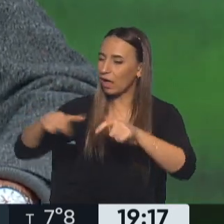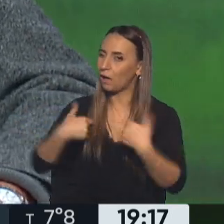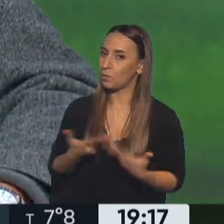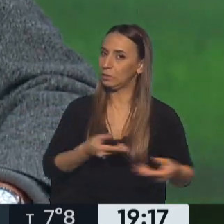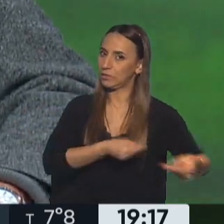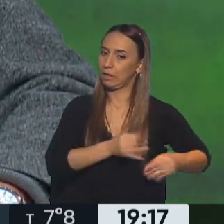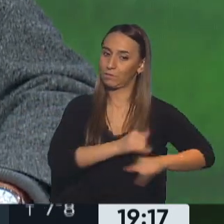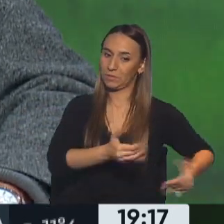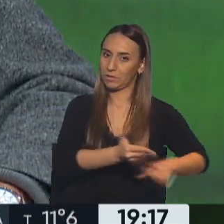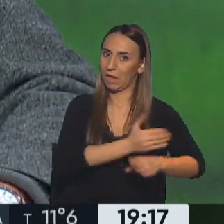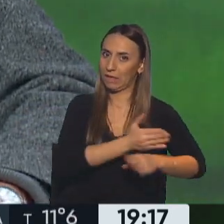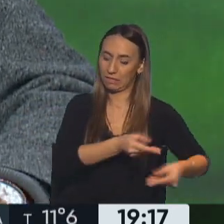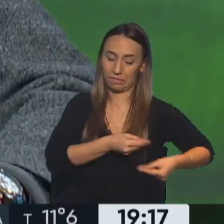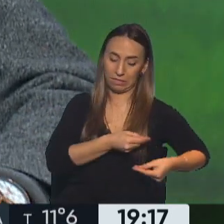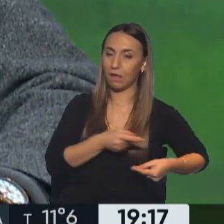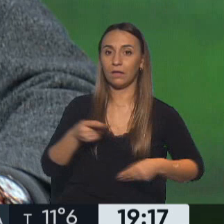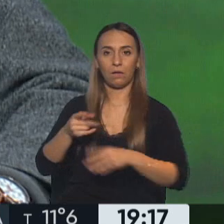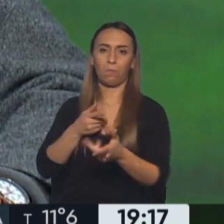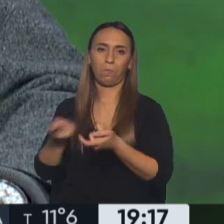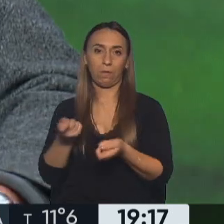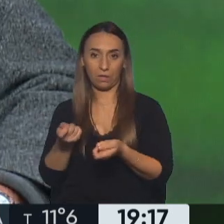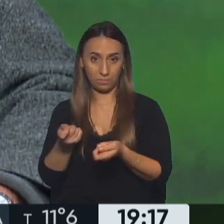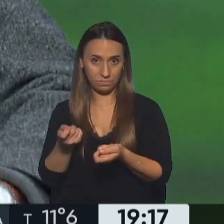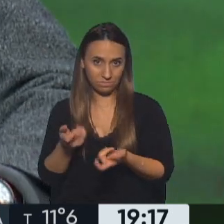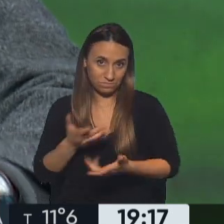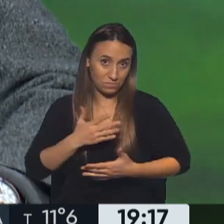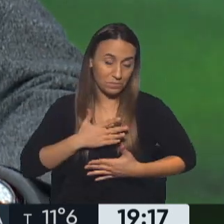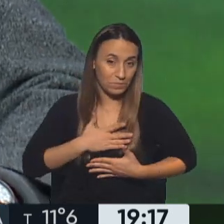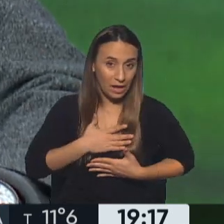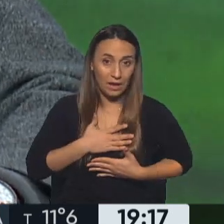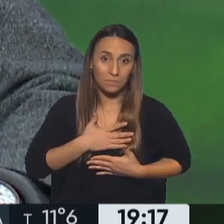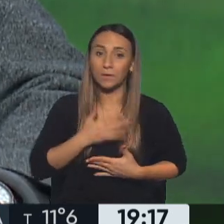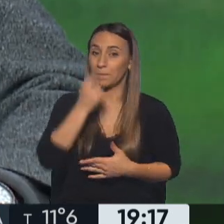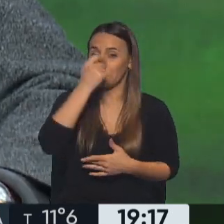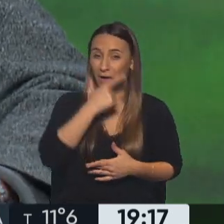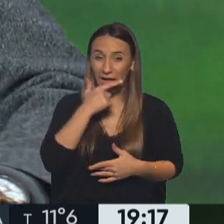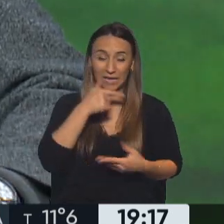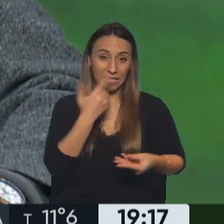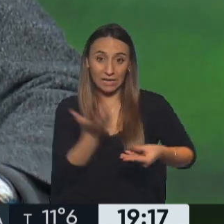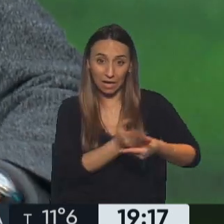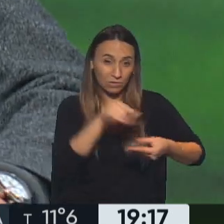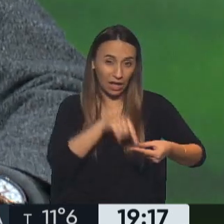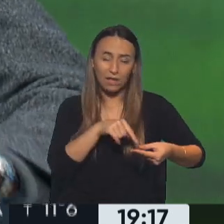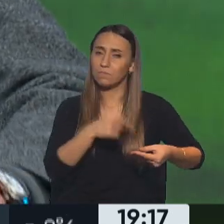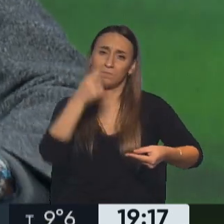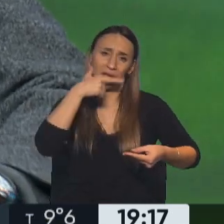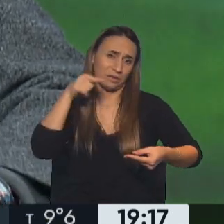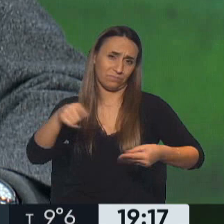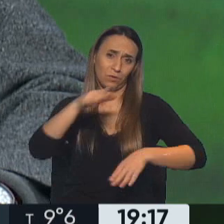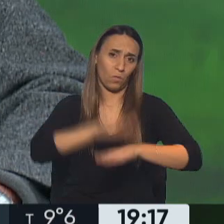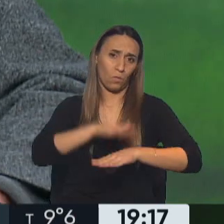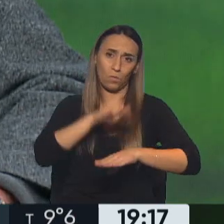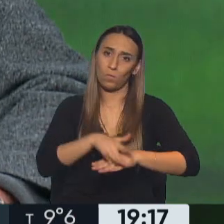de mauricio macri en en esa causa específica es indubitable macri así